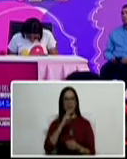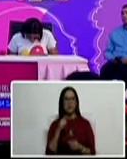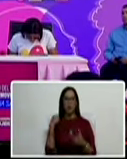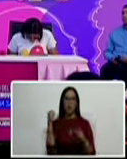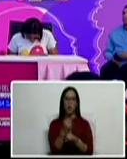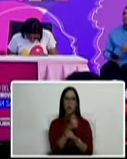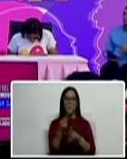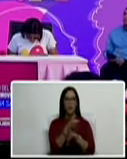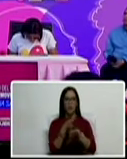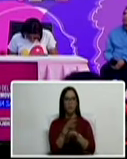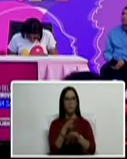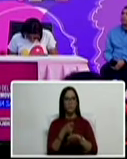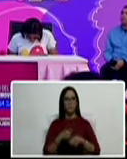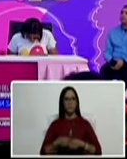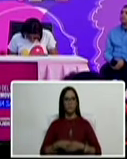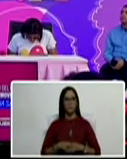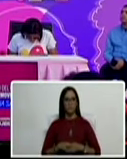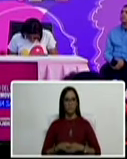golpe de Estado.